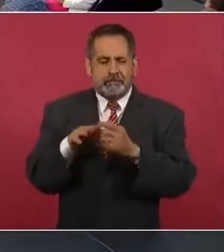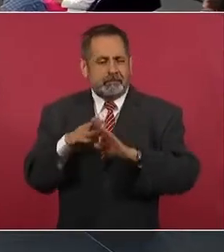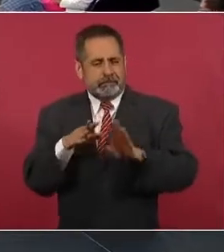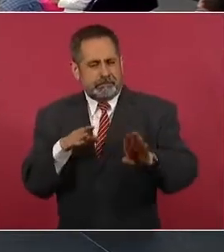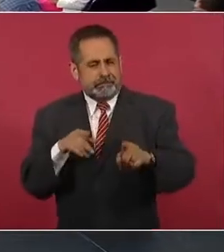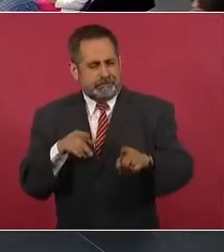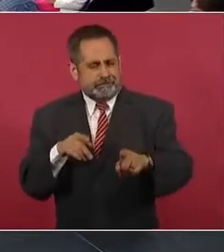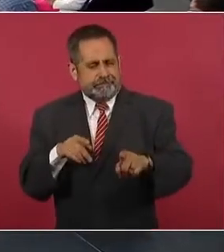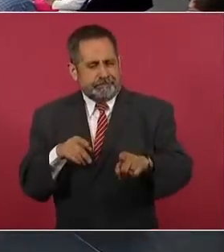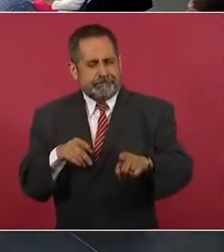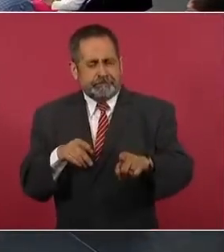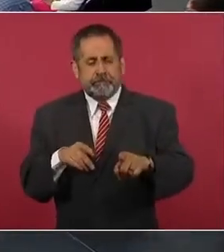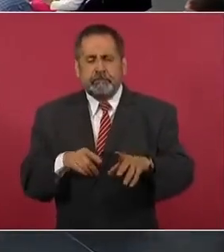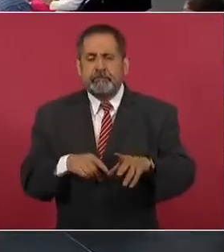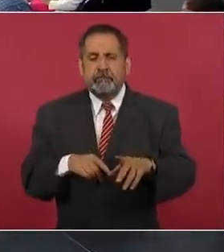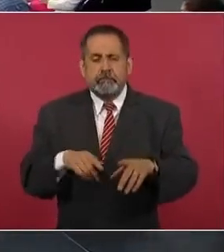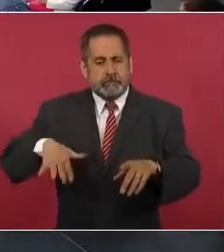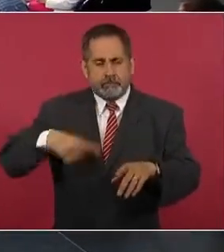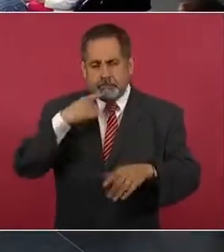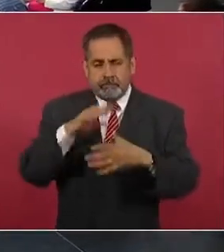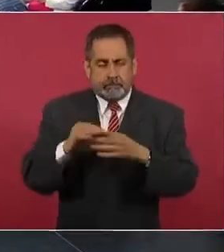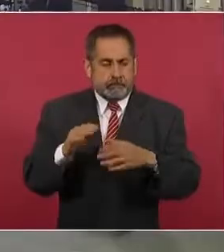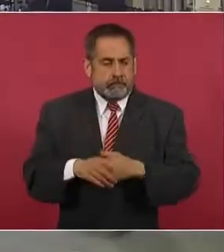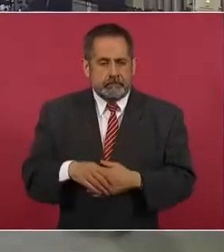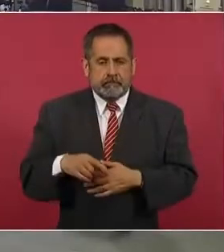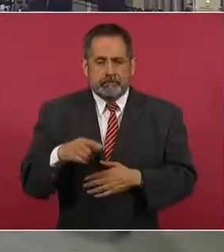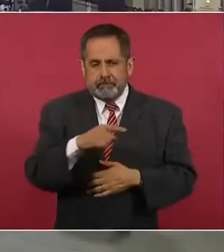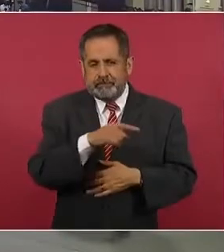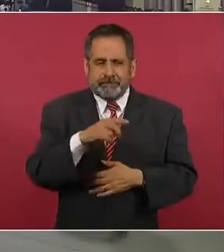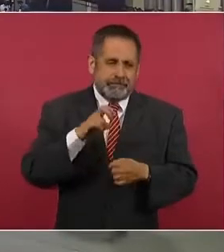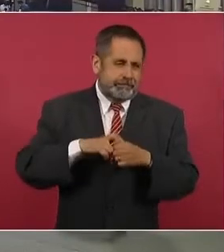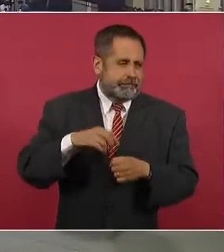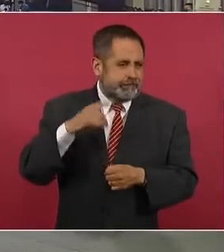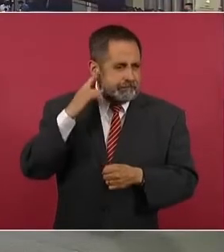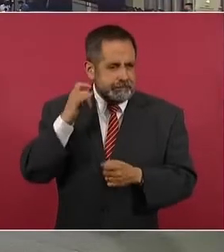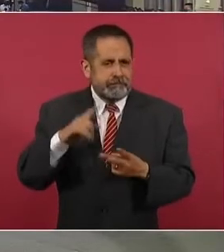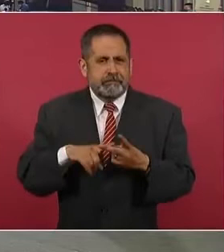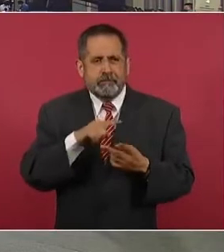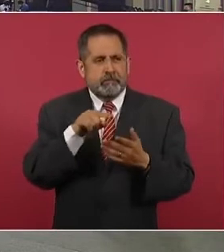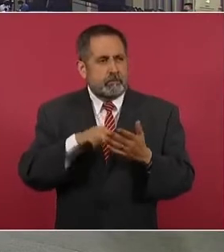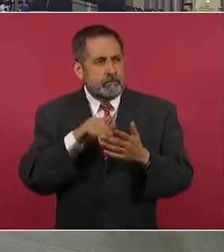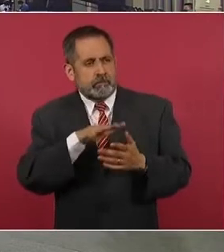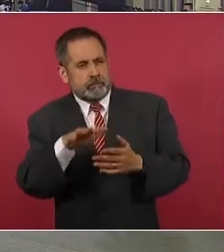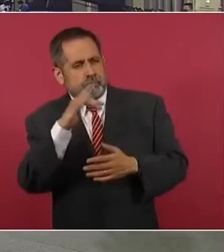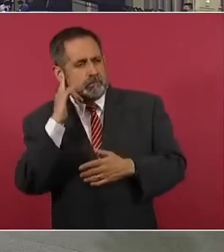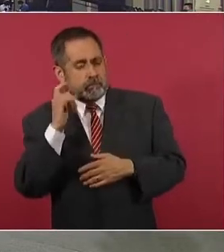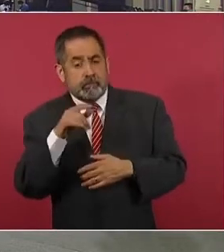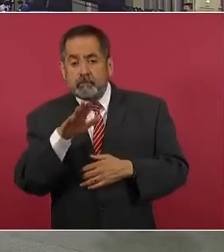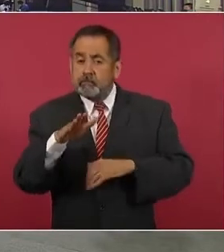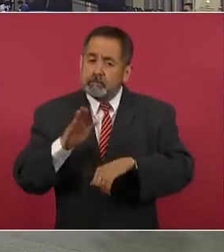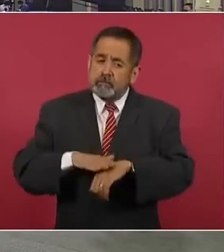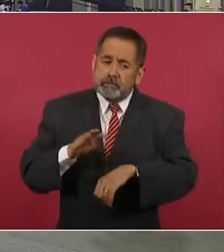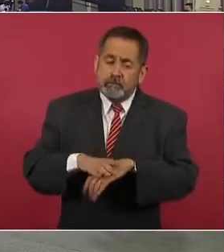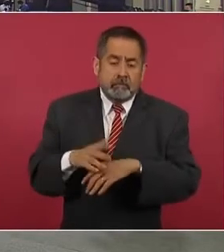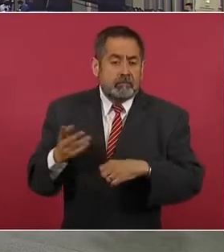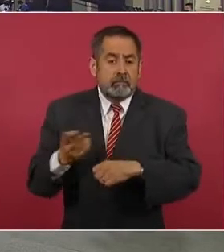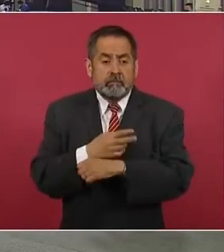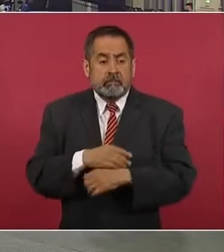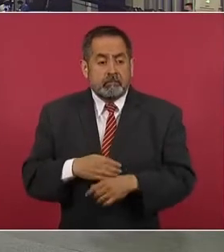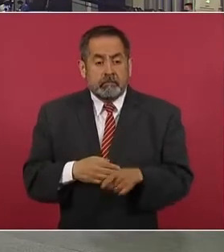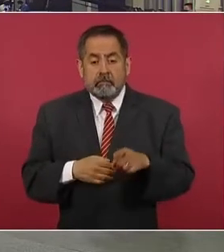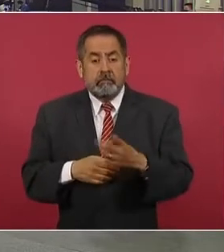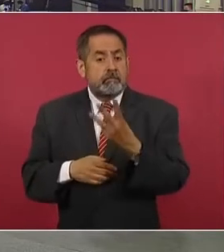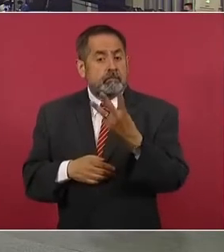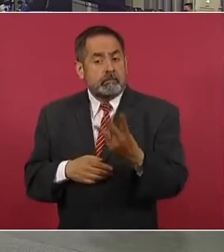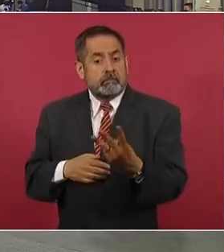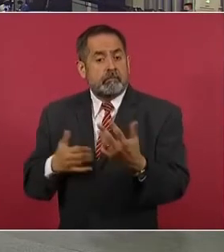acaba de mencionar, de Oxnard, California y de Salinas, California, denunciaron que privaron de la libertad a